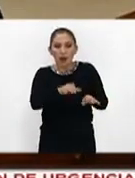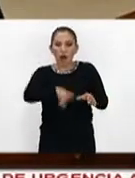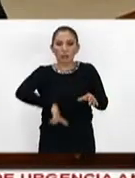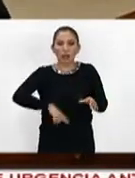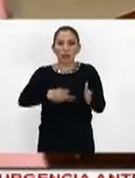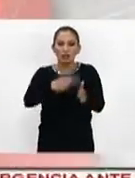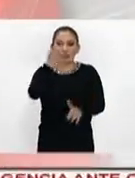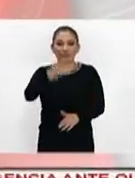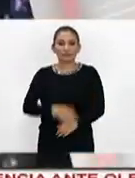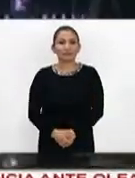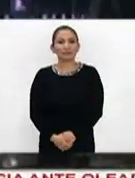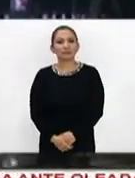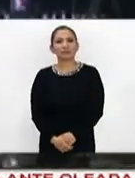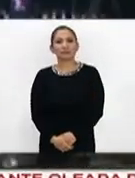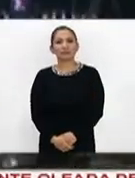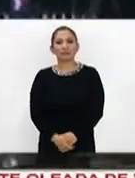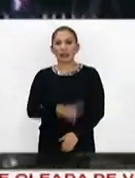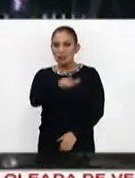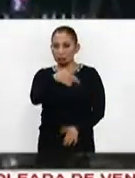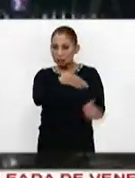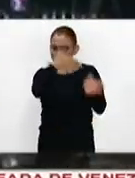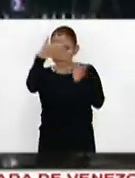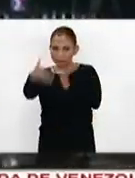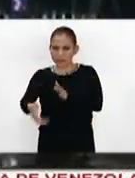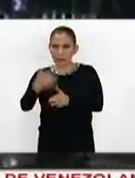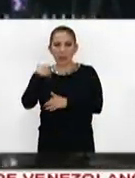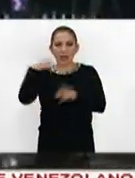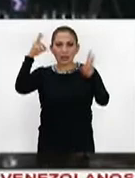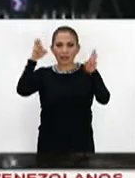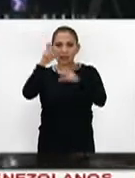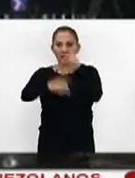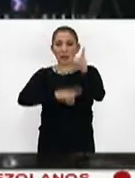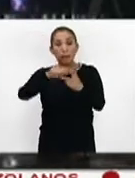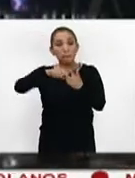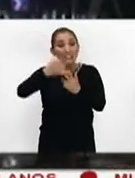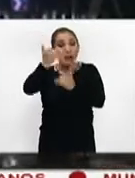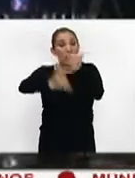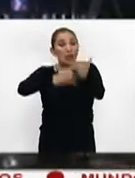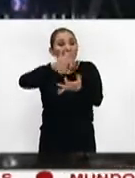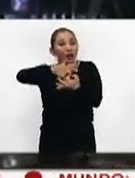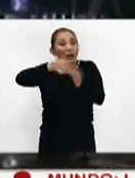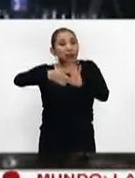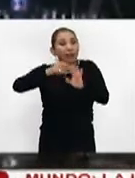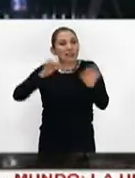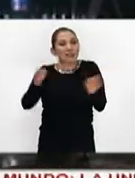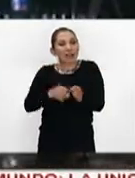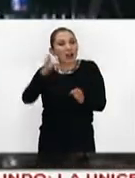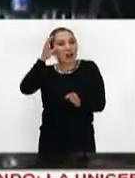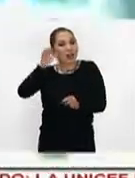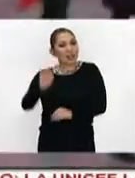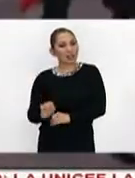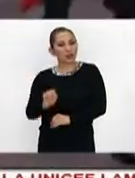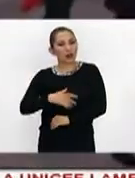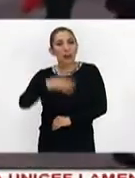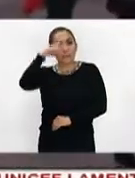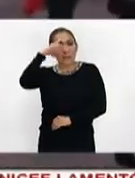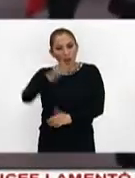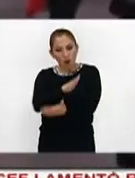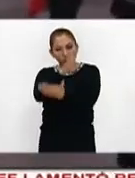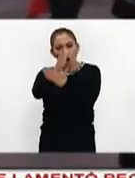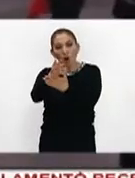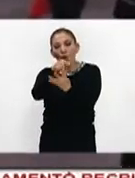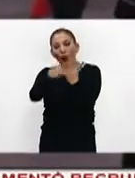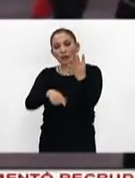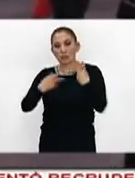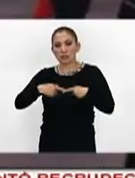administración. Más adelante, en los deportes, inician los Juegos Olímpicos de Invierno en Corea del Sur. México participa